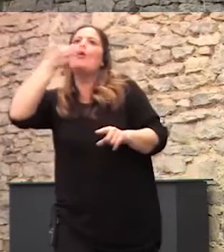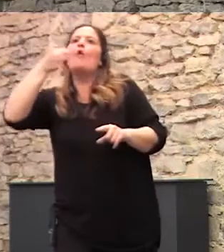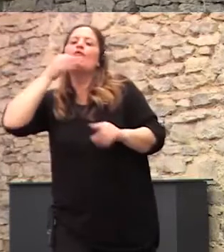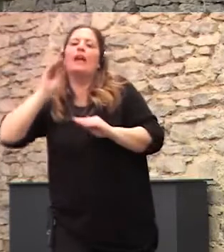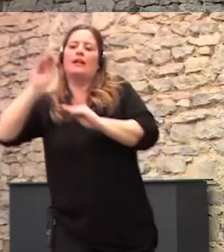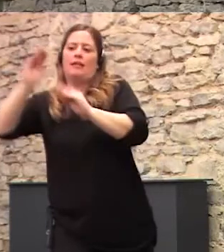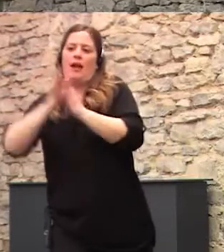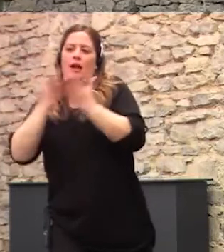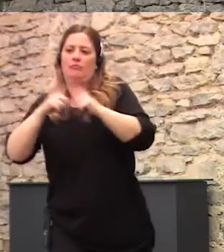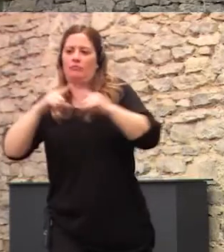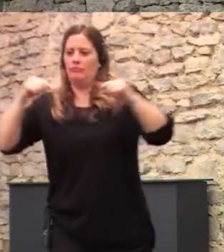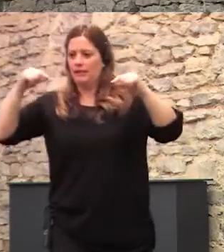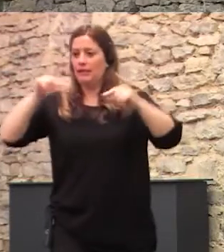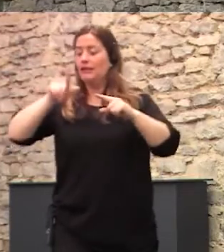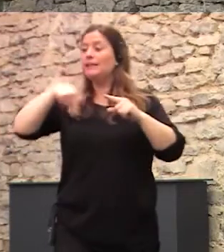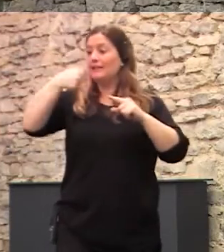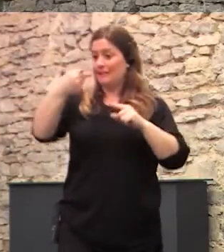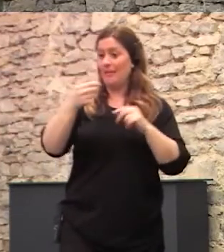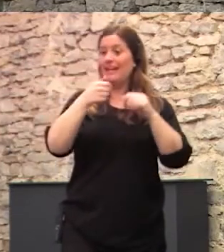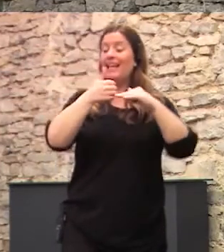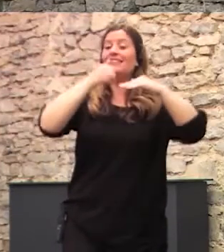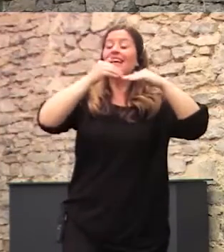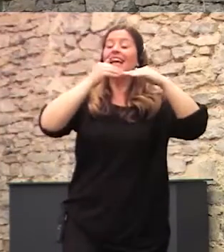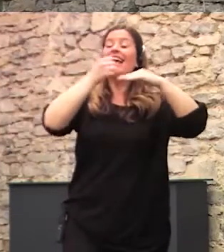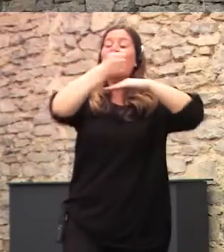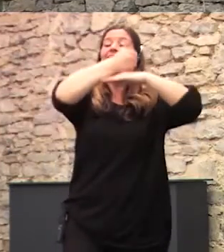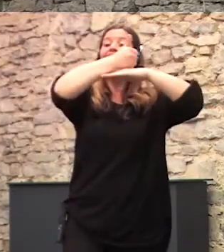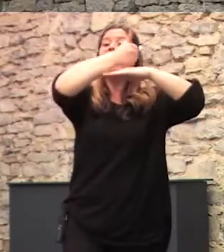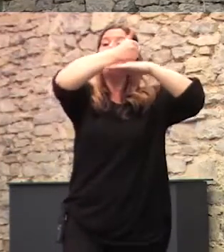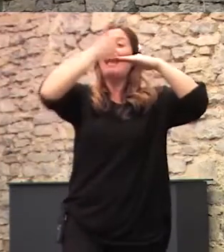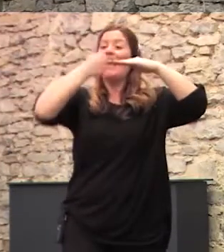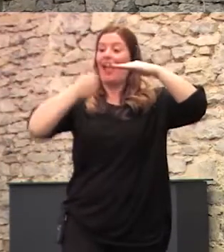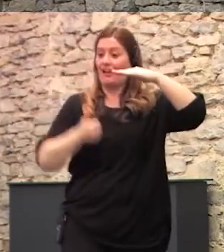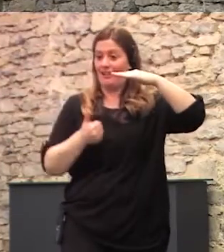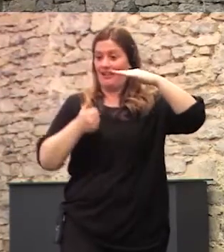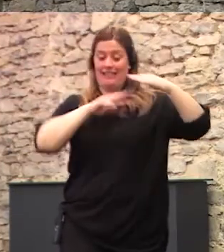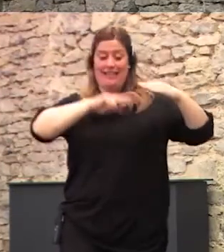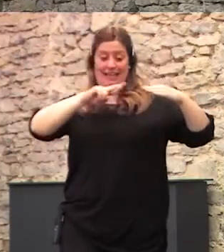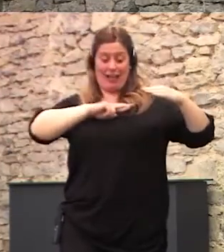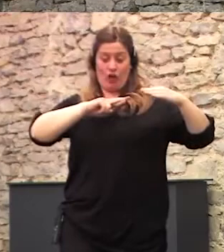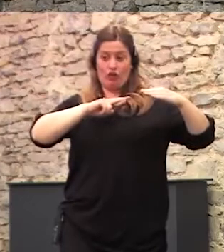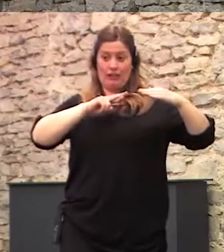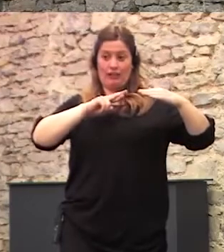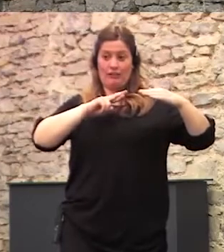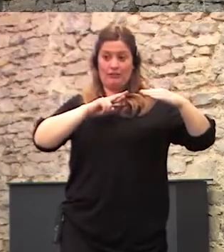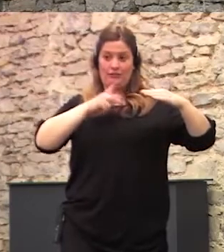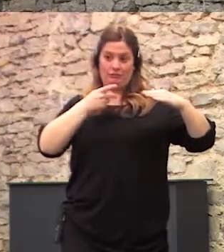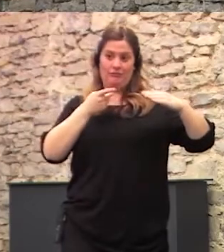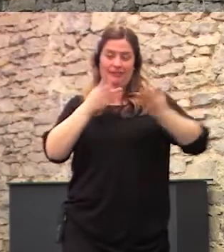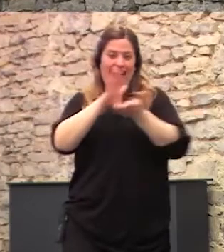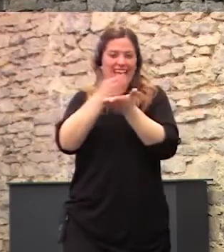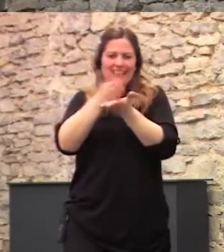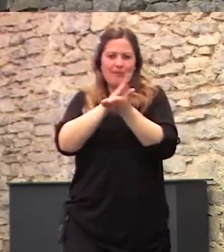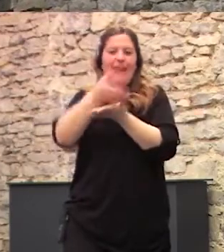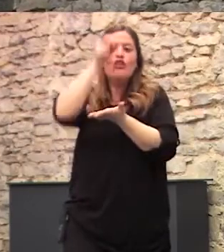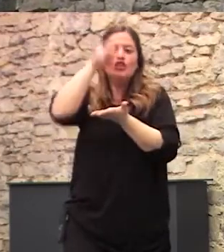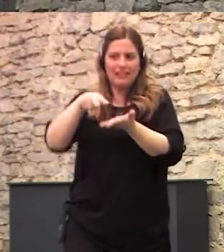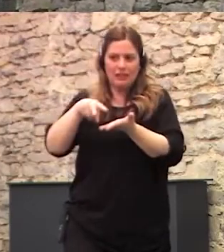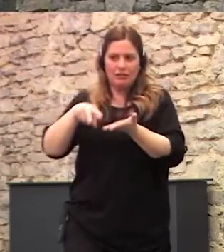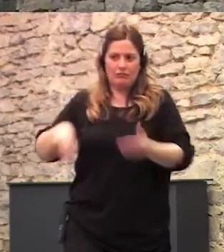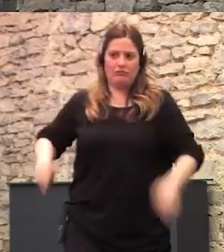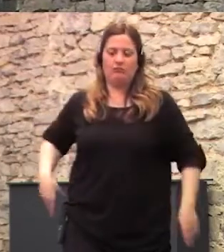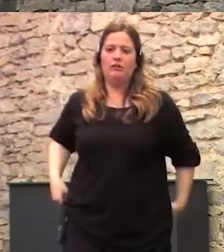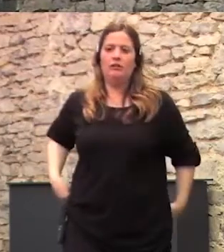ausencia de jerarquías religiosas en el Islam, la ausencia de intermediarios. Otra cosa es que después se hayan ido